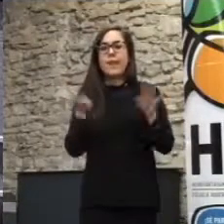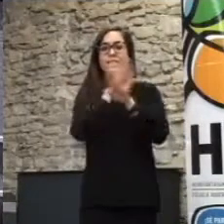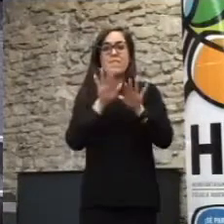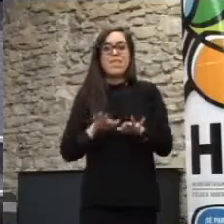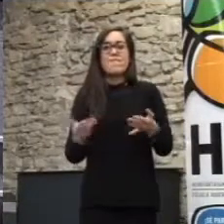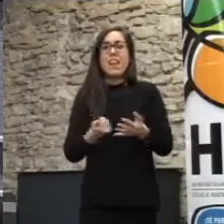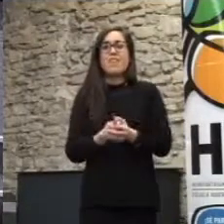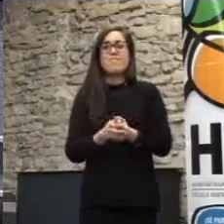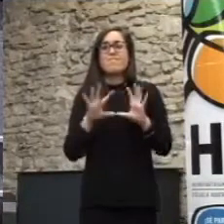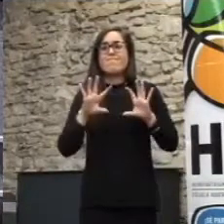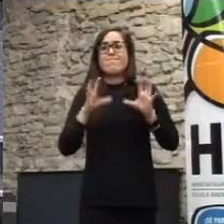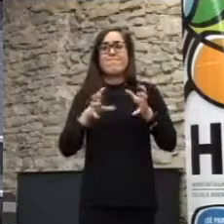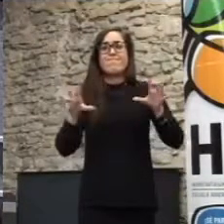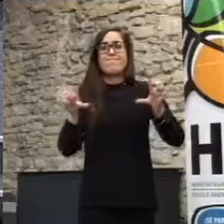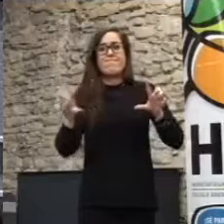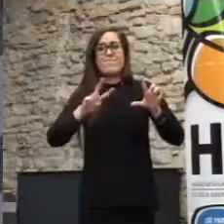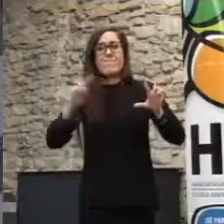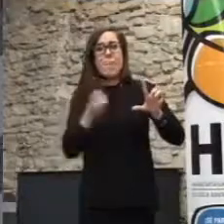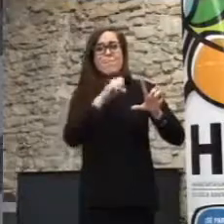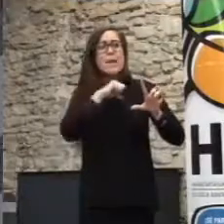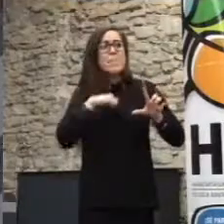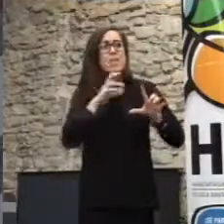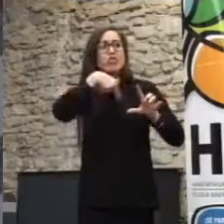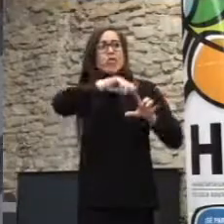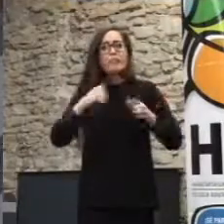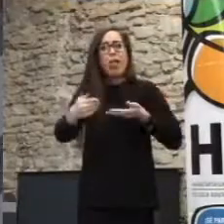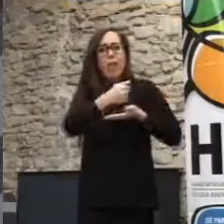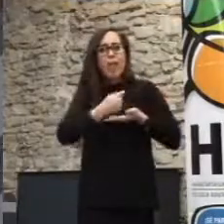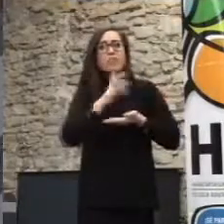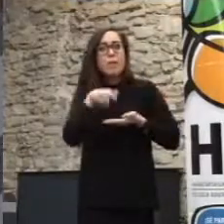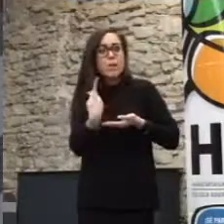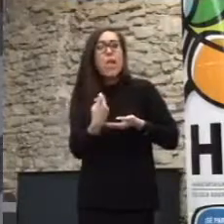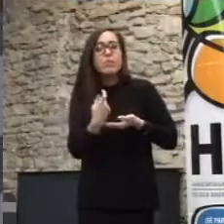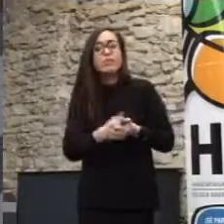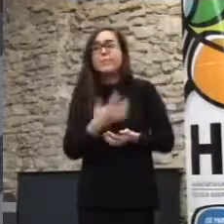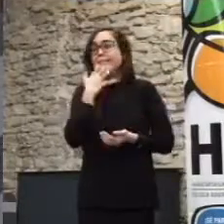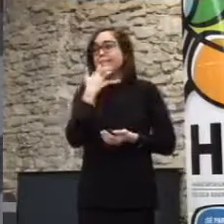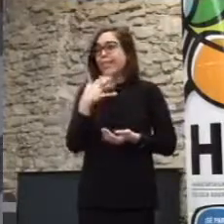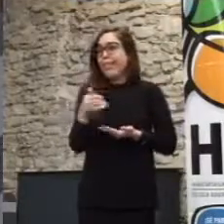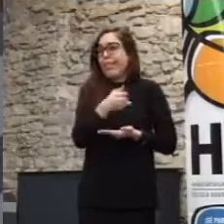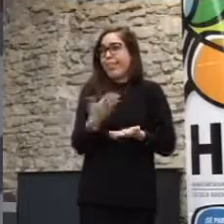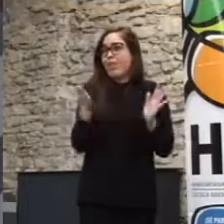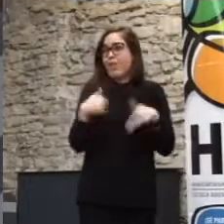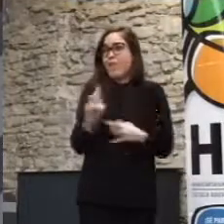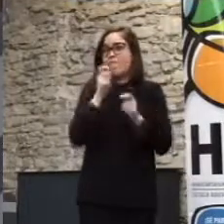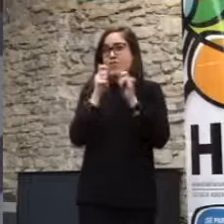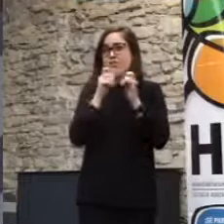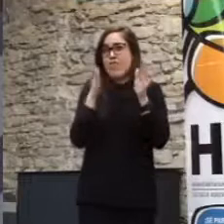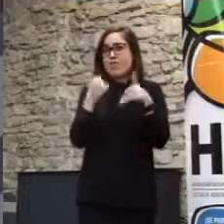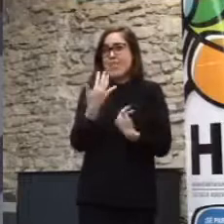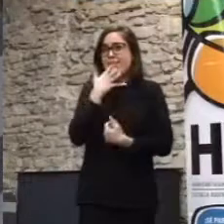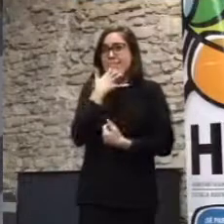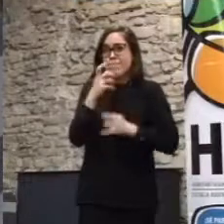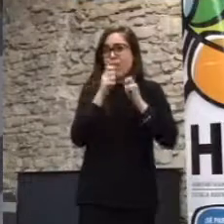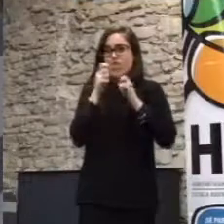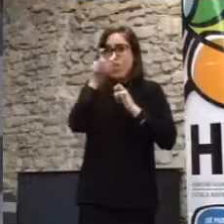Además, yo creo que tenemos que reivindicar la rentabilidad de los medios, porque si no hay rentabilidad, no hay periodistas, y si no hay periodistas, no hay periodismo. Eso es una, yo creo que es